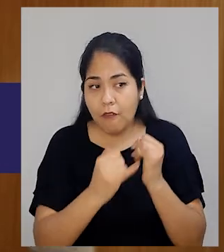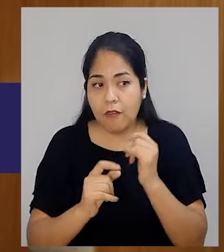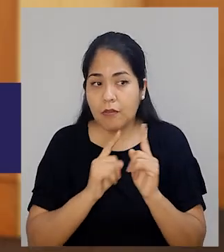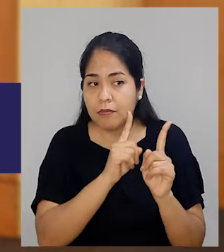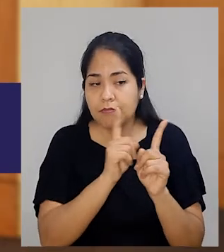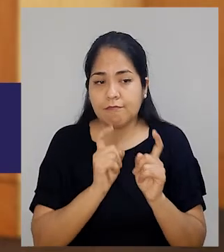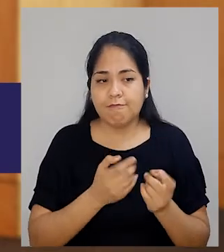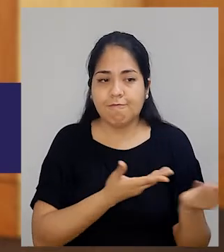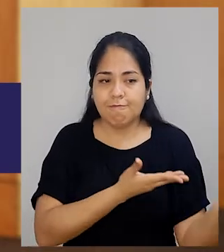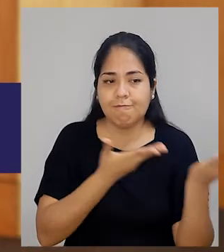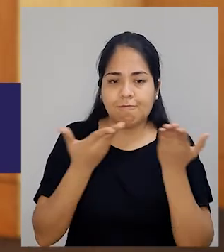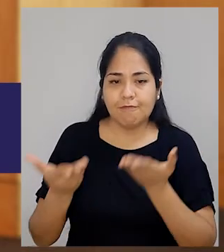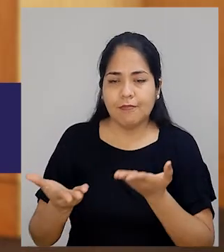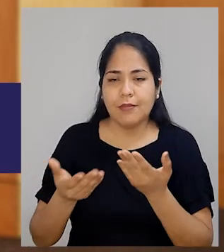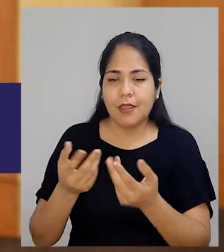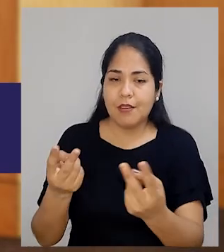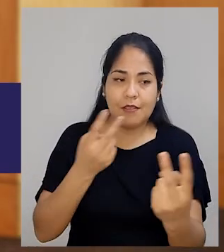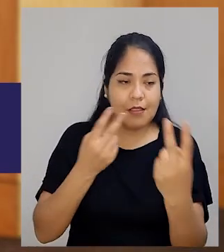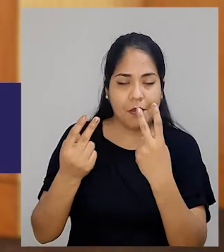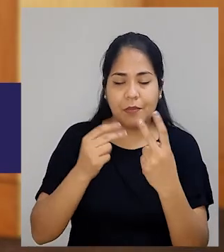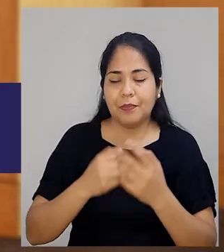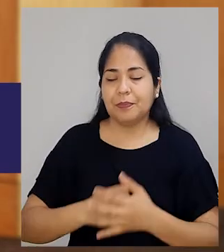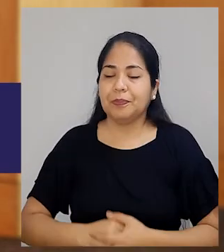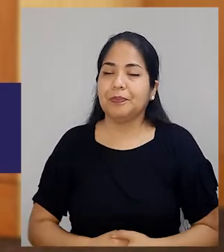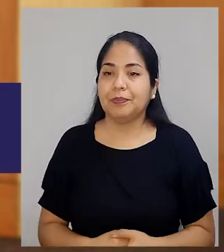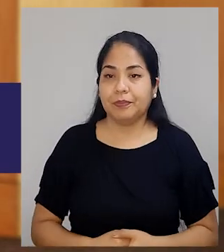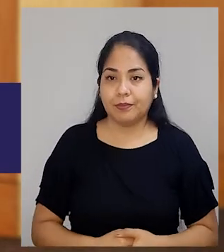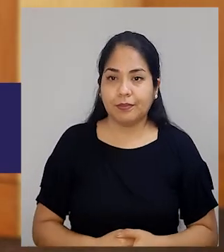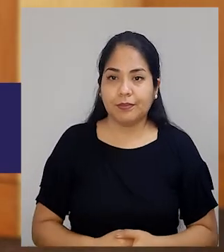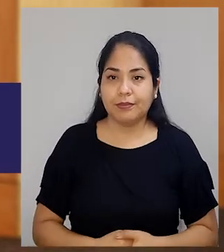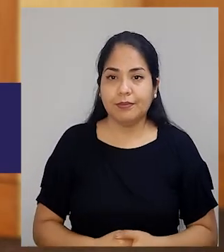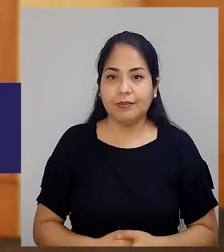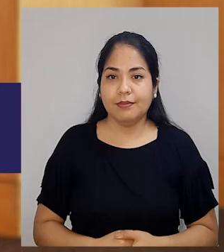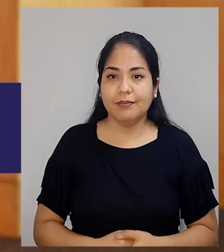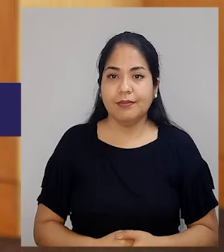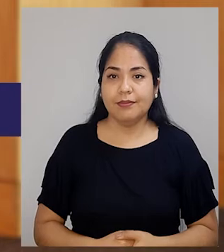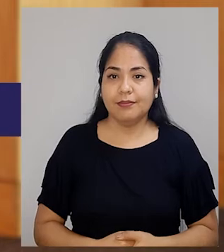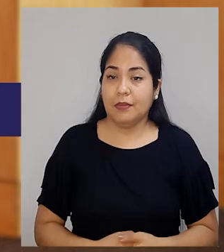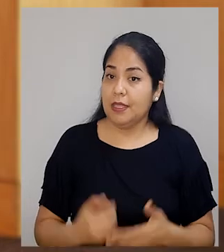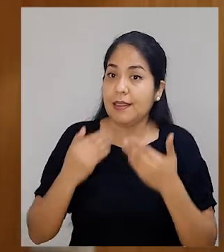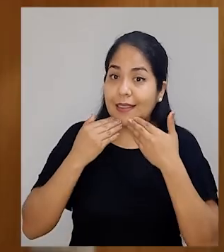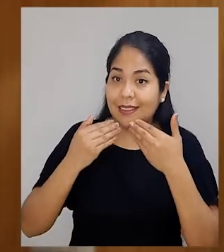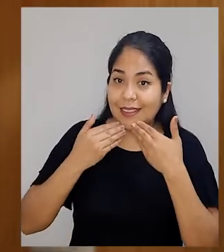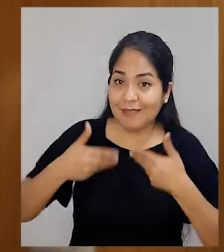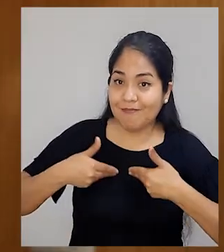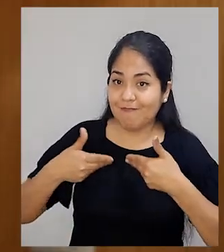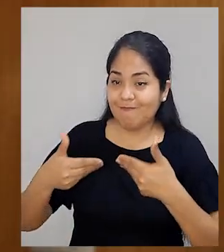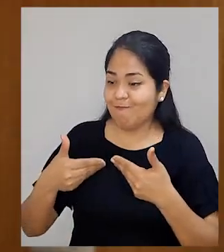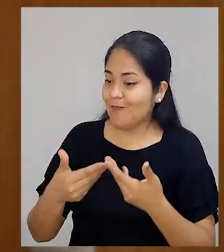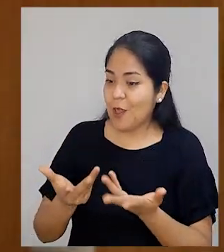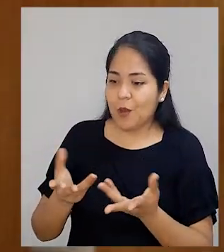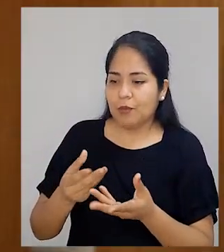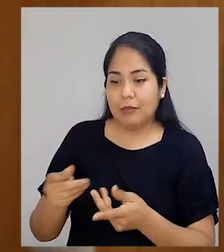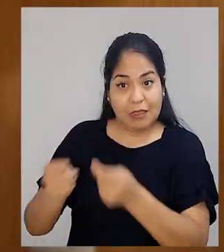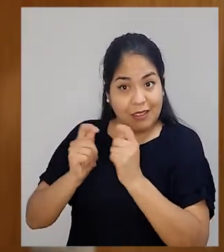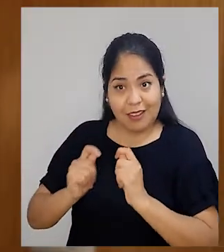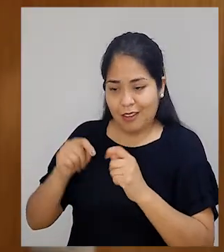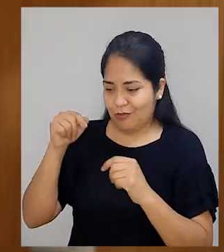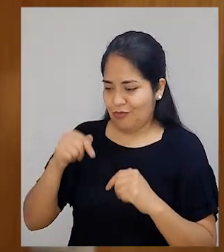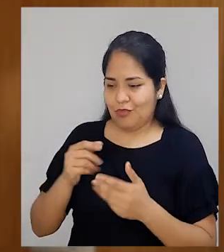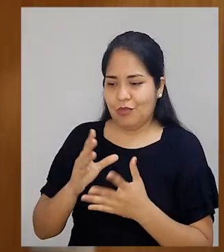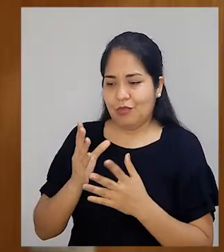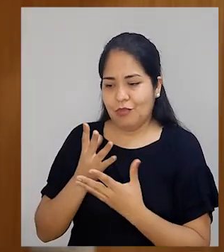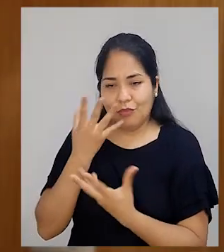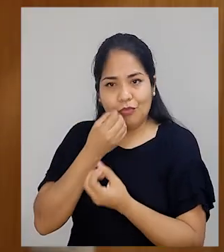Tu palabra final es de poder devolverle esto a las personas con discapacidad. Bueno, primero agradecer por este hermoso